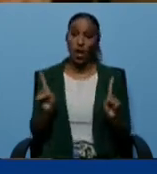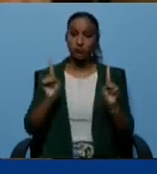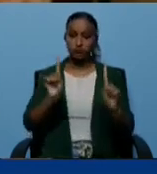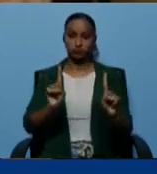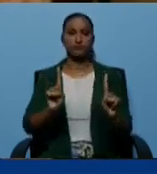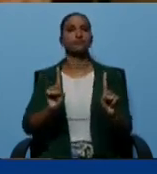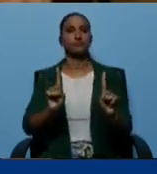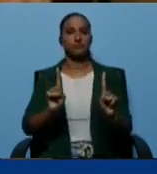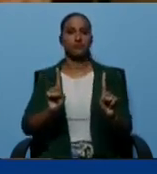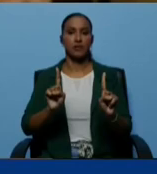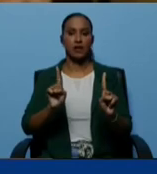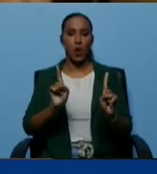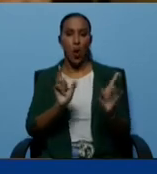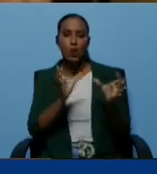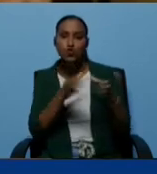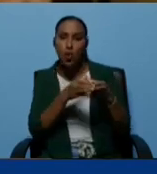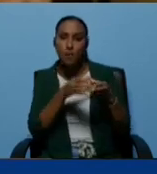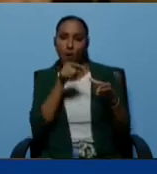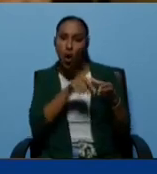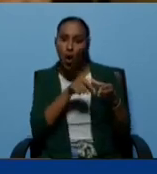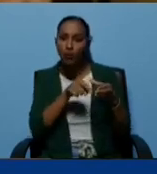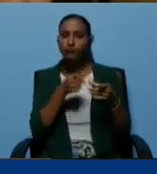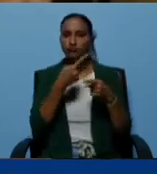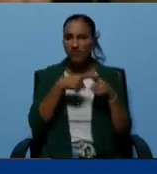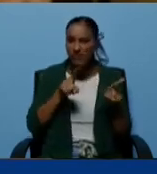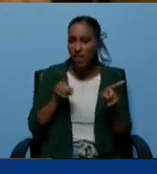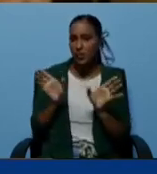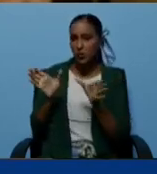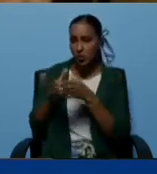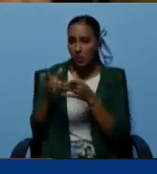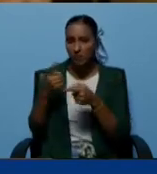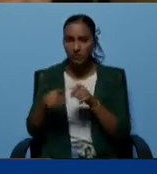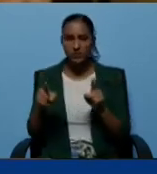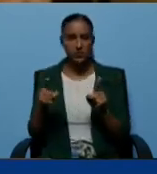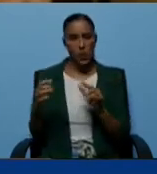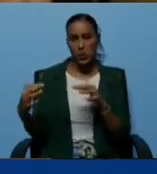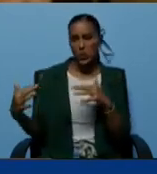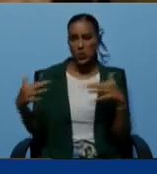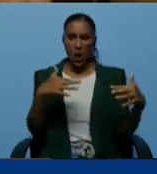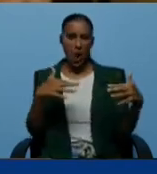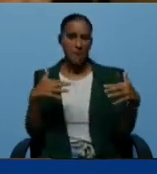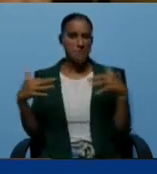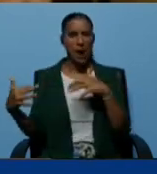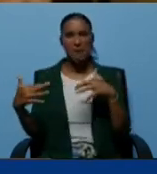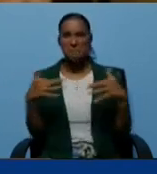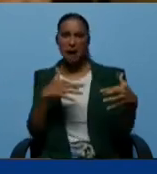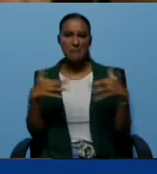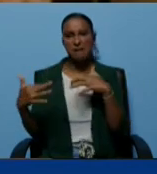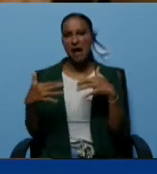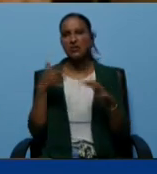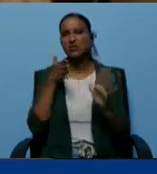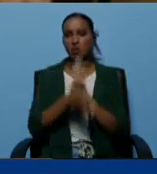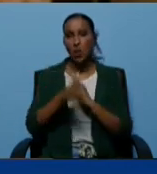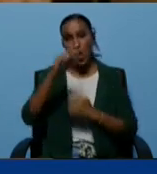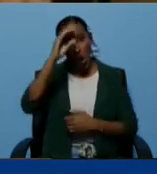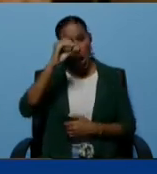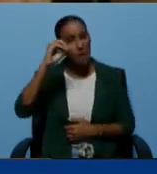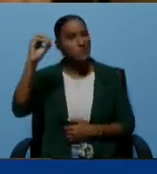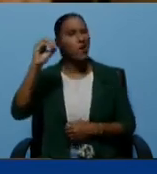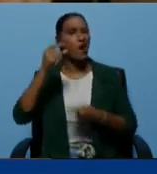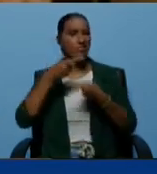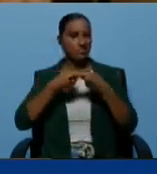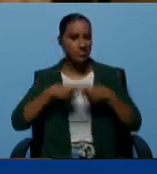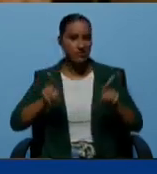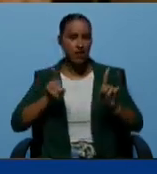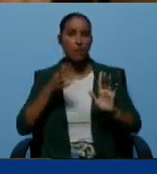un determinado grupo social. Son conductas violentas motivadas por prejuicios hacia la persona, por su